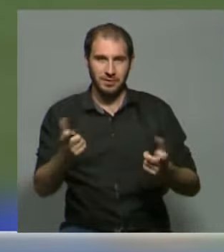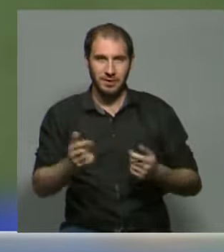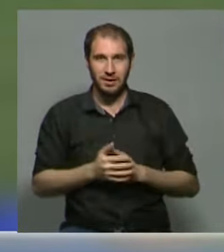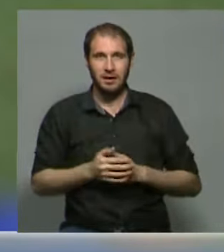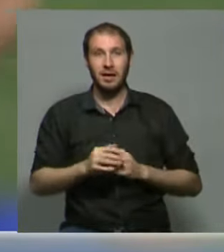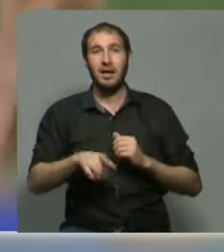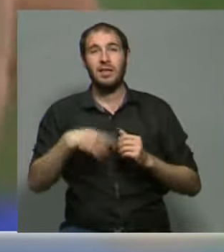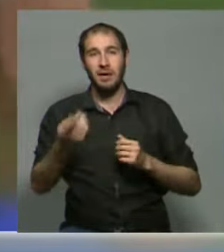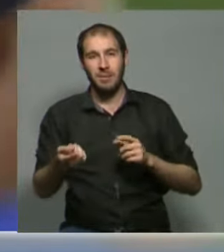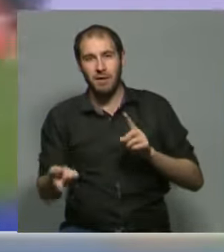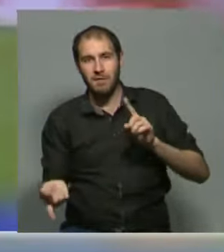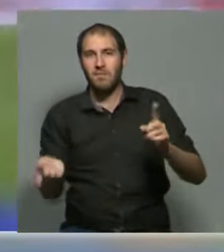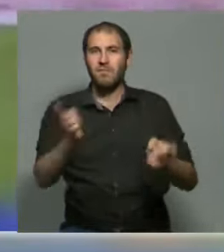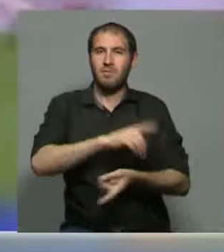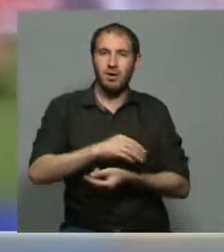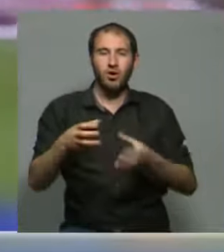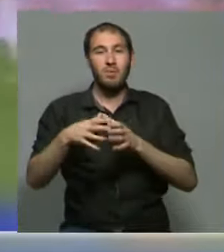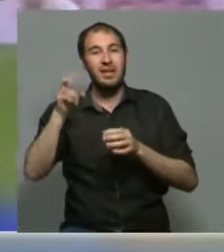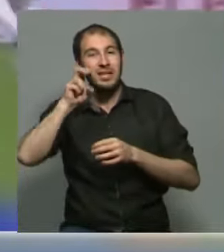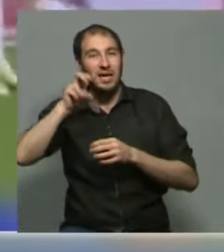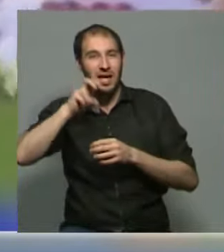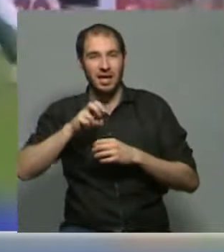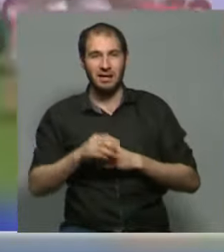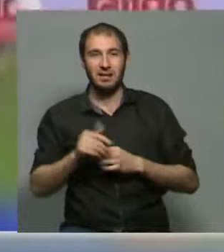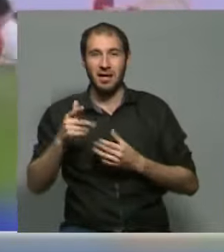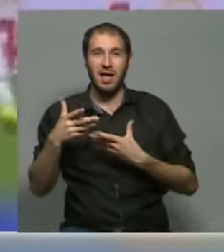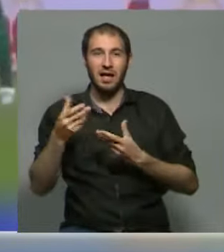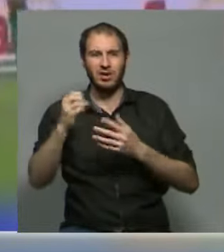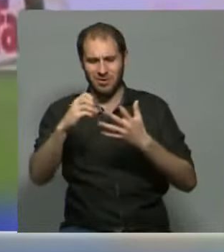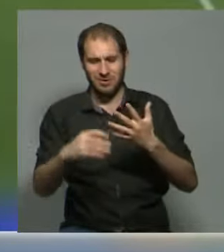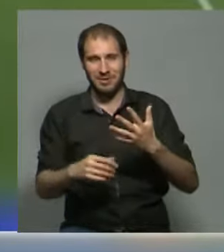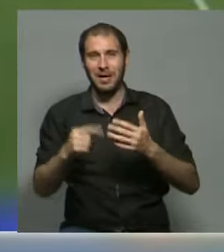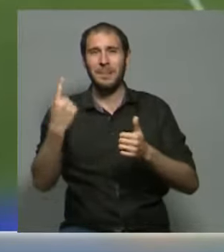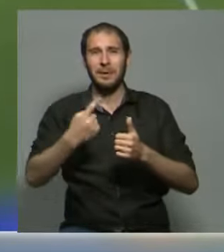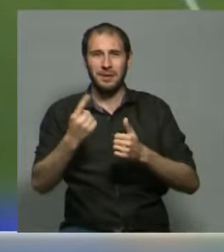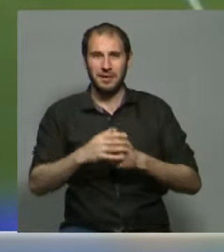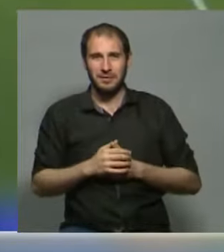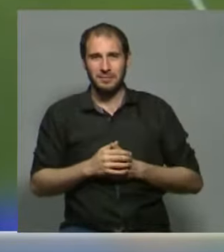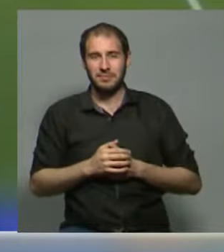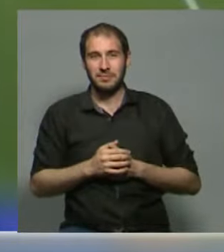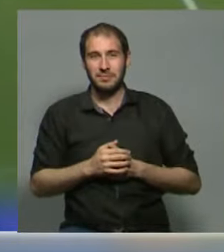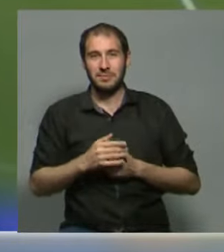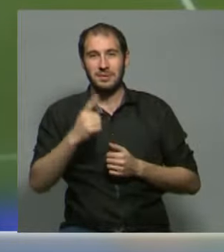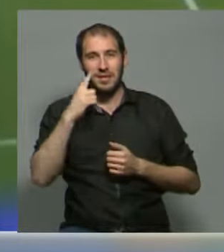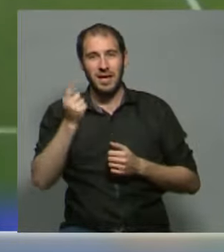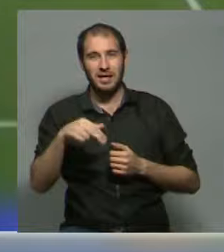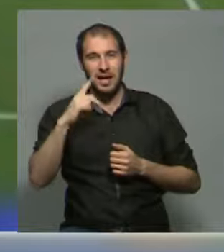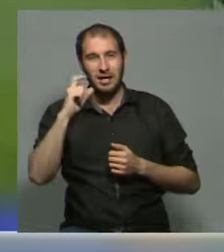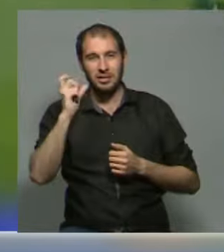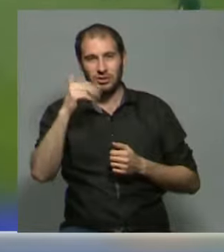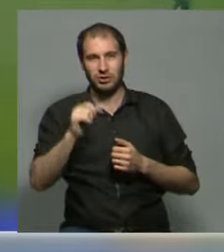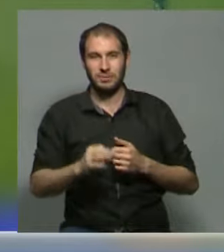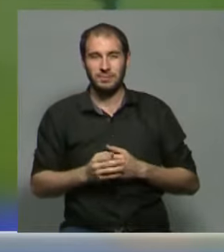llegó la remontada por parte de Nigeria. De acá, bueno, me van a tener que ayudar con los nombres. El primero fue Iheanacho, ¿sí? De tiro